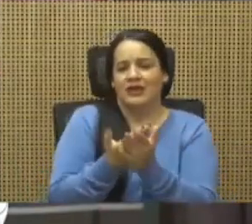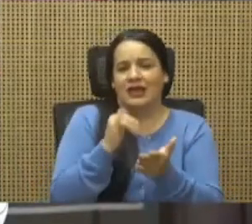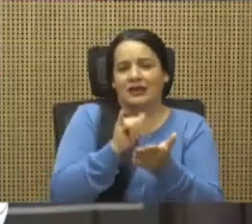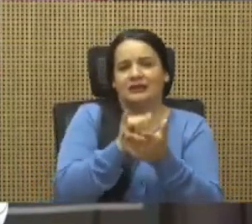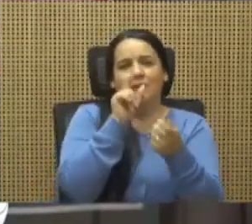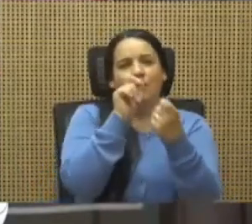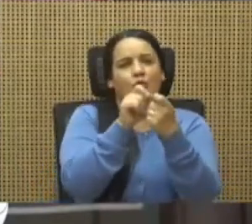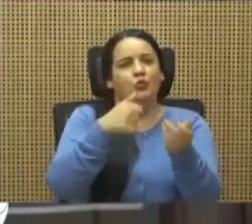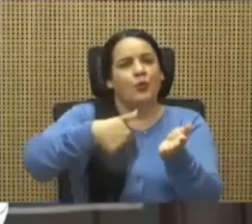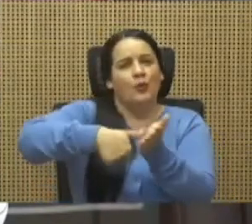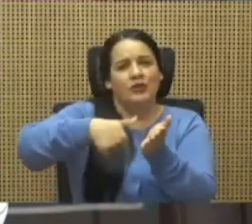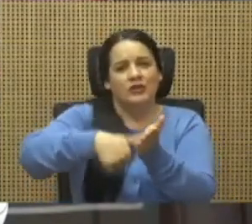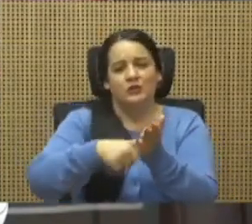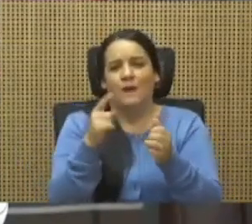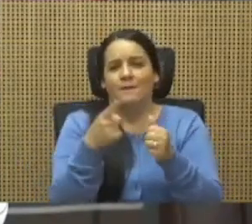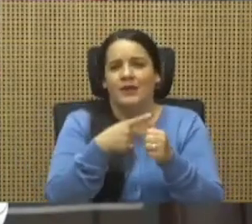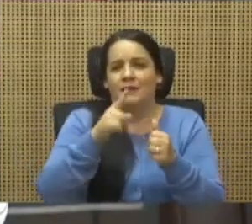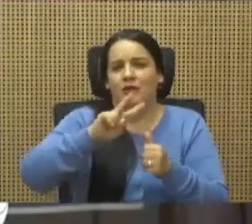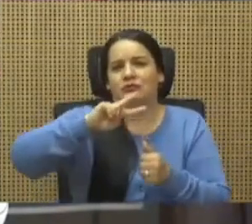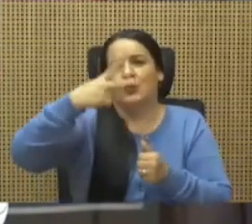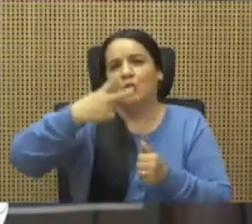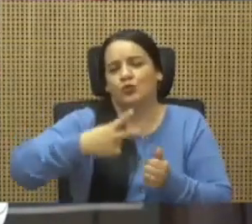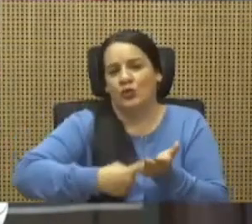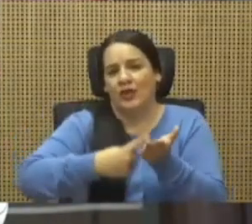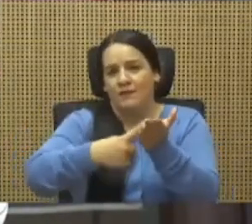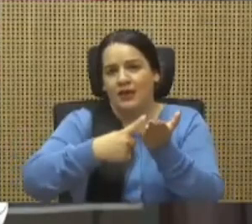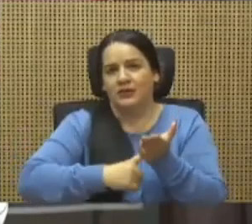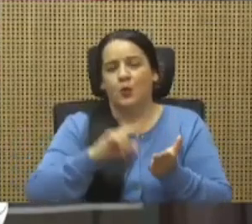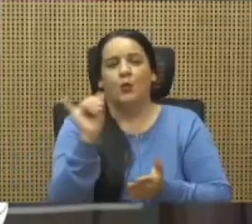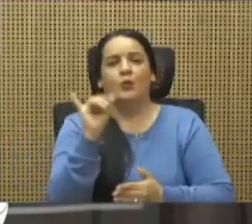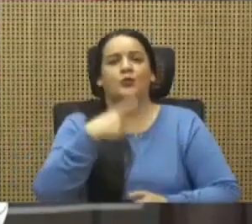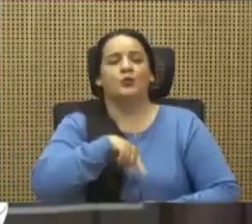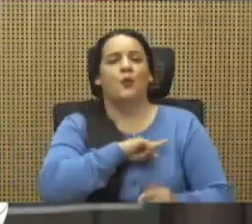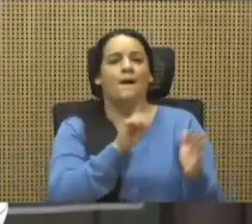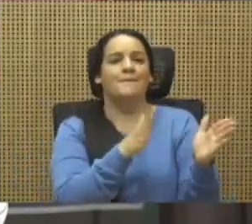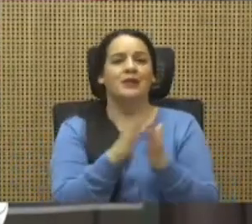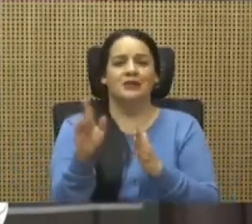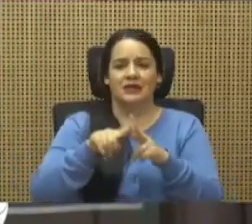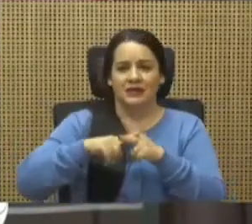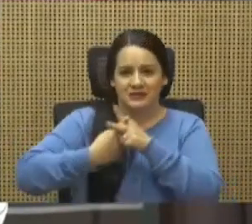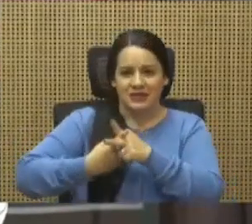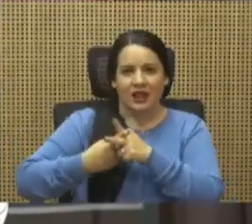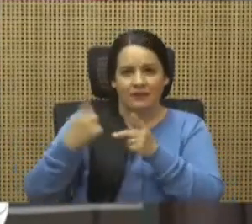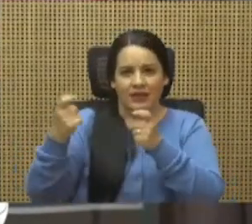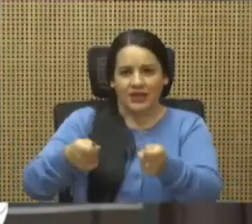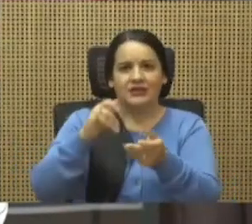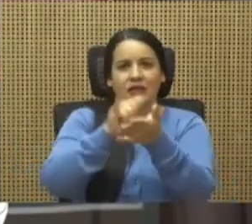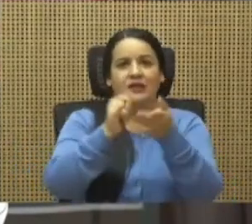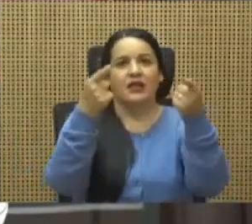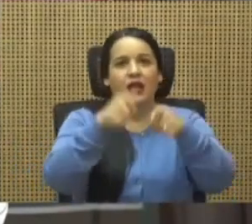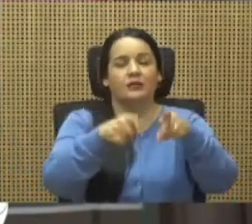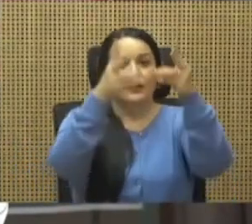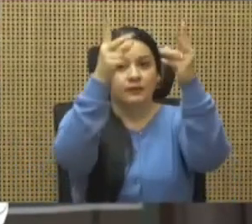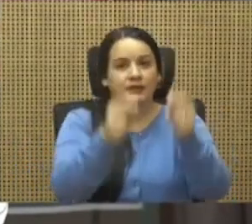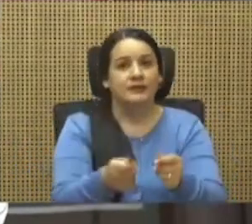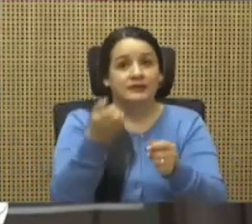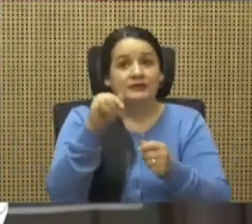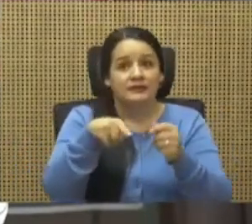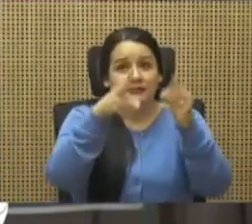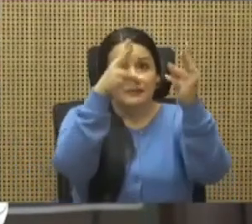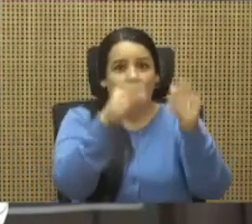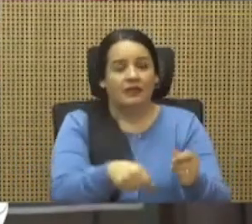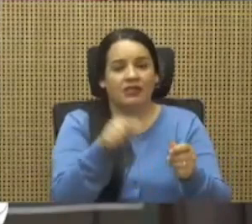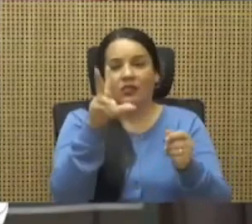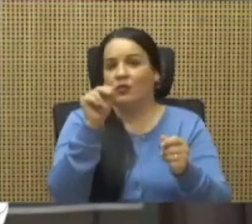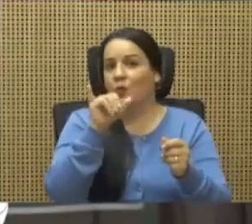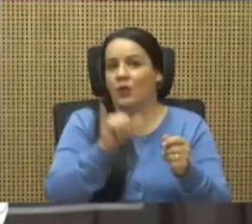la votación en primero o en segundo debate, como nosotros los planteamos inicialmente. Ese es el caso del presupuesto. Entonces, si el presupuesto no